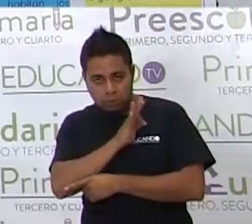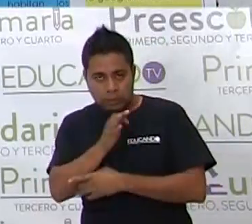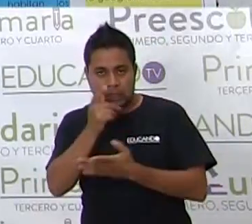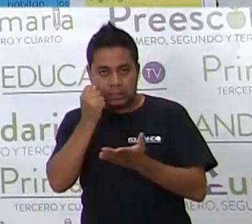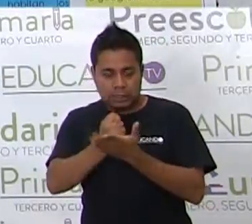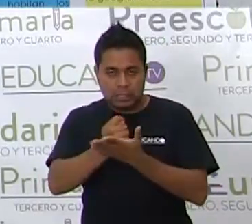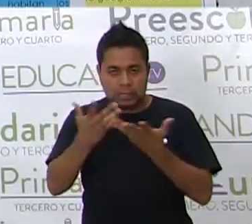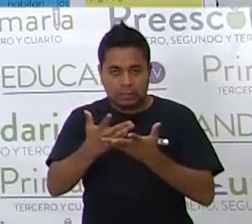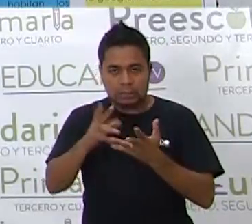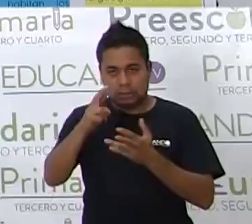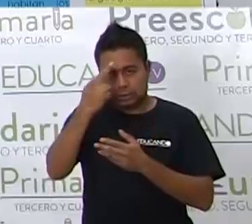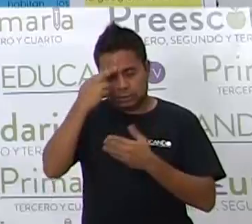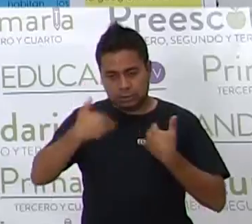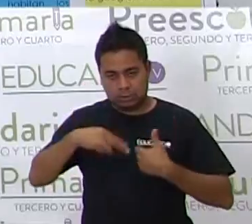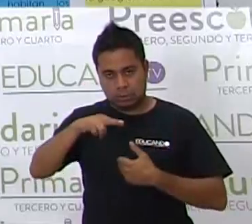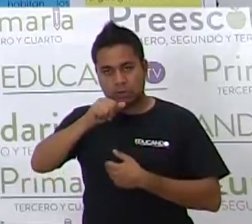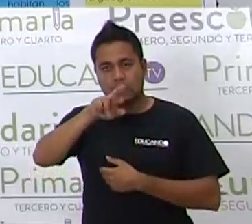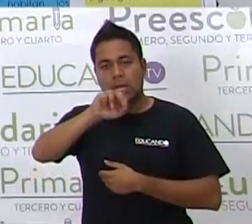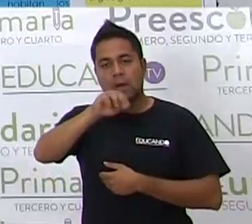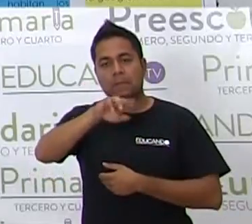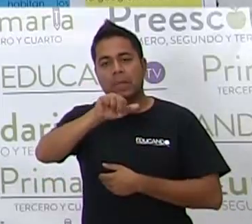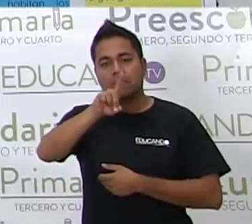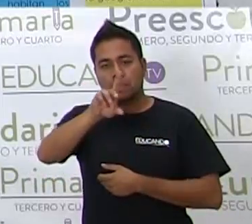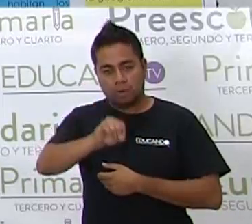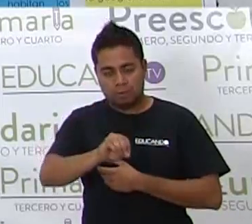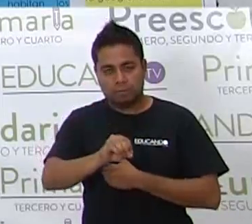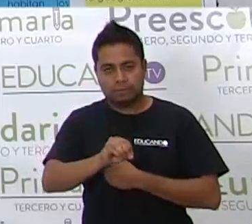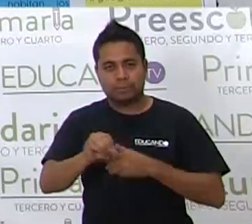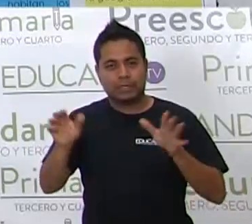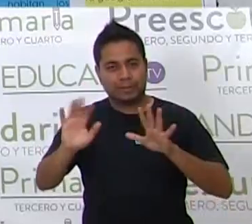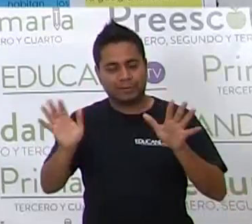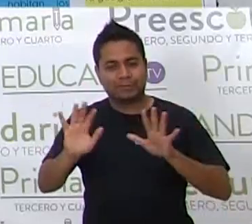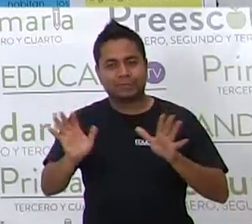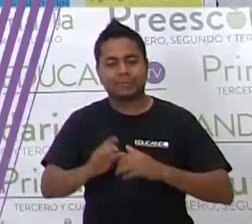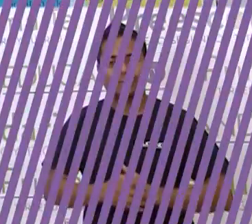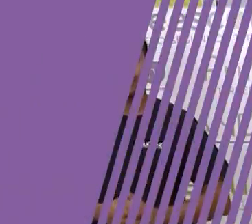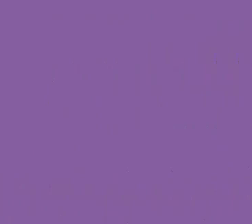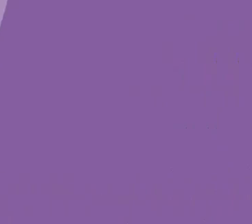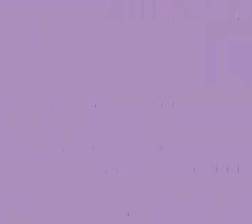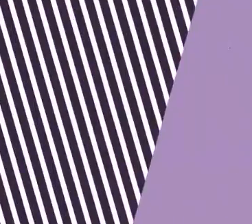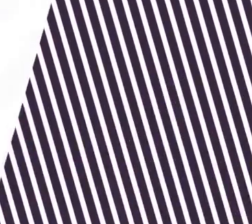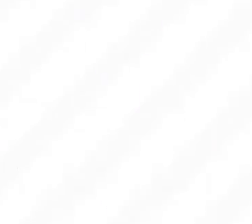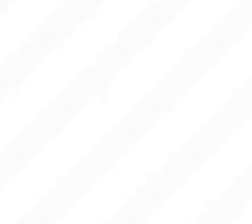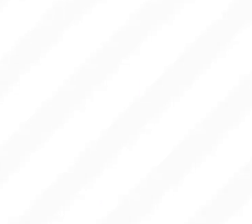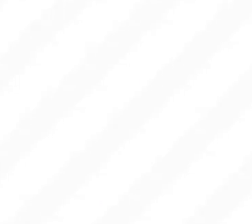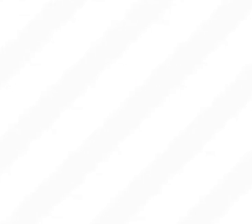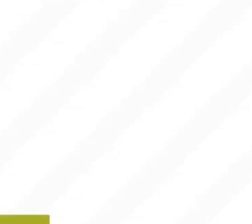Te recuerdo, mi nombre es Armando Mendoza. Adiós.